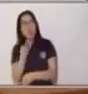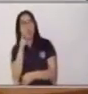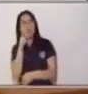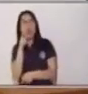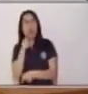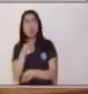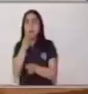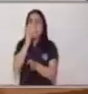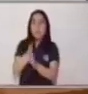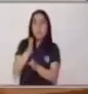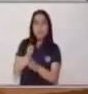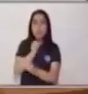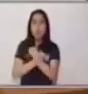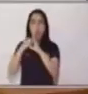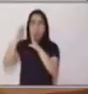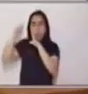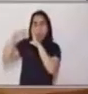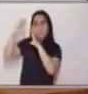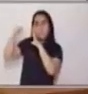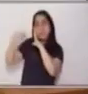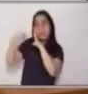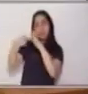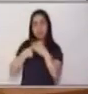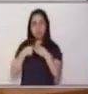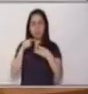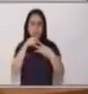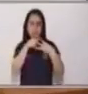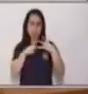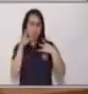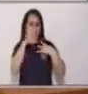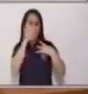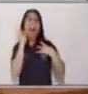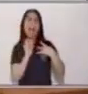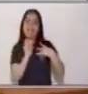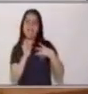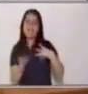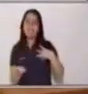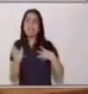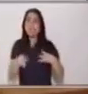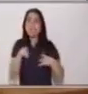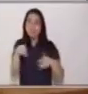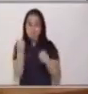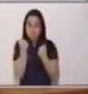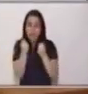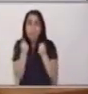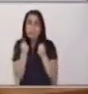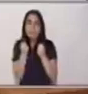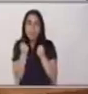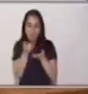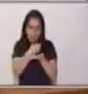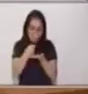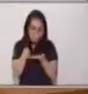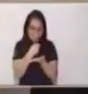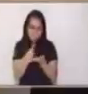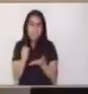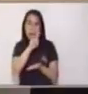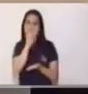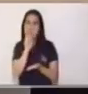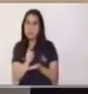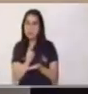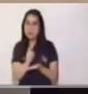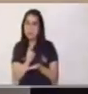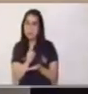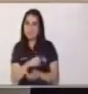literales o inferenciales. También una investigación o una hipótesis.